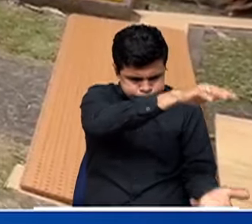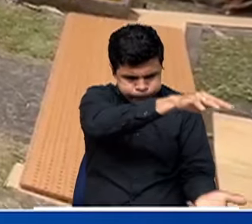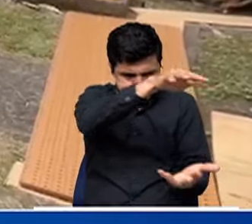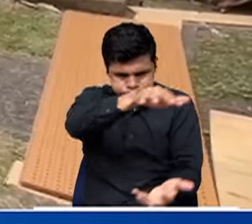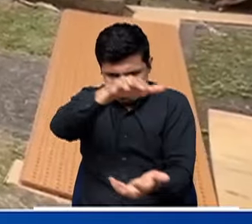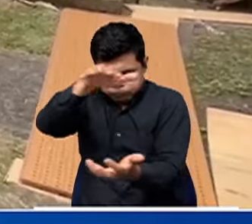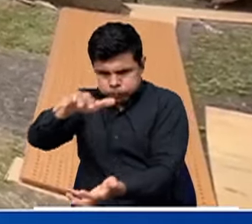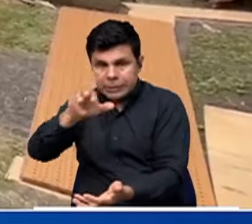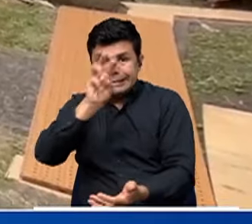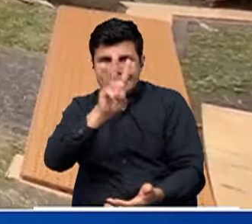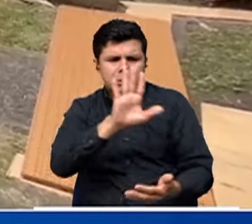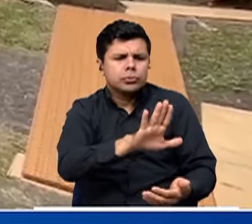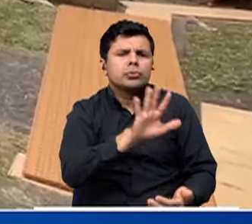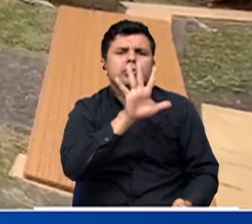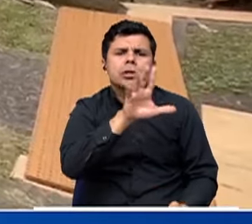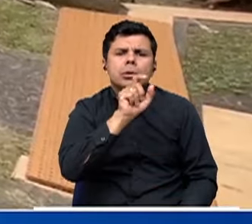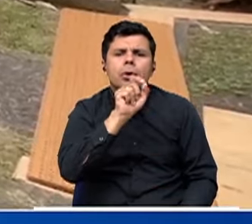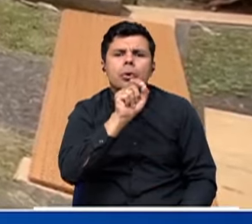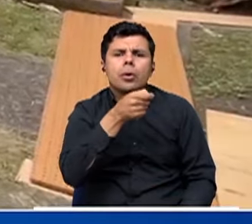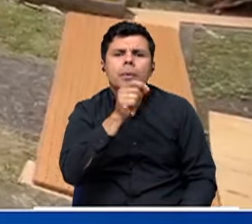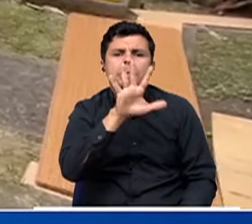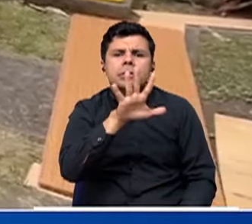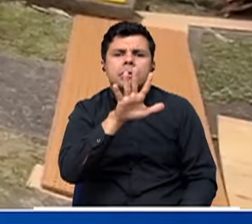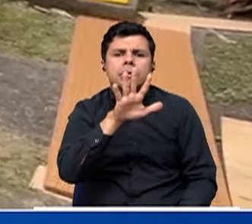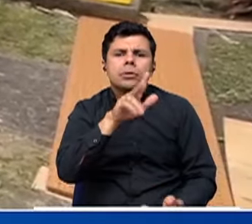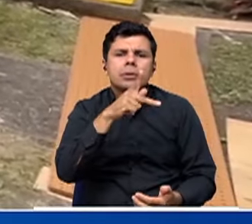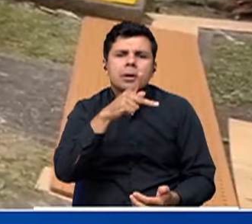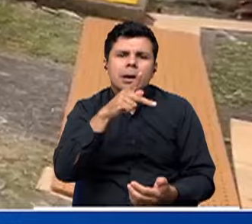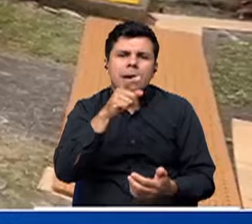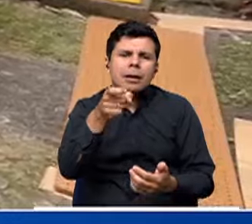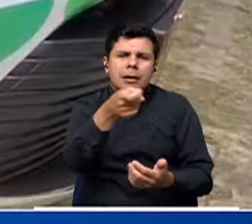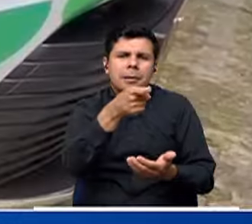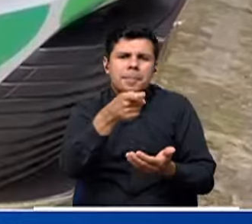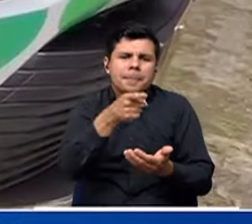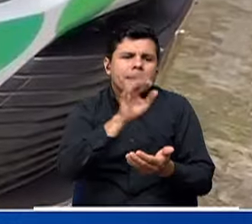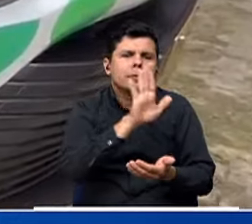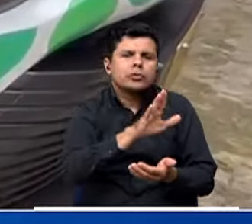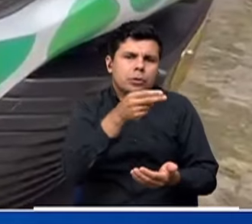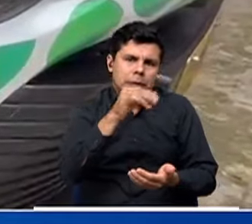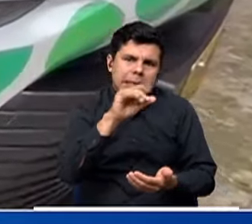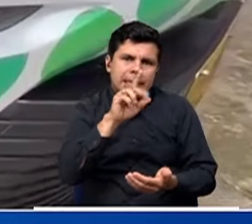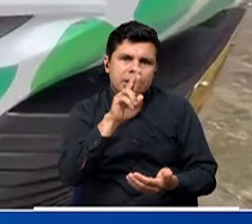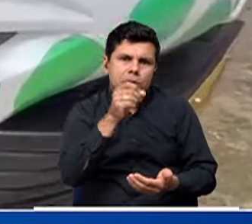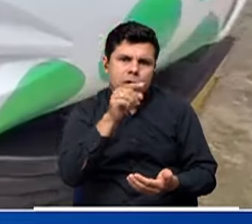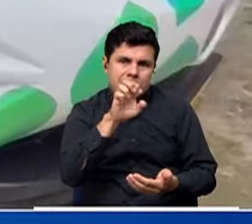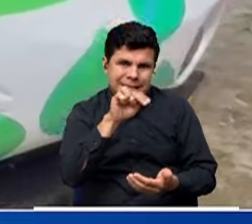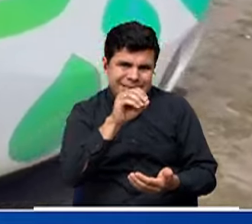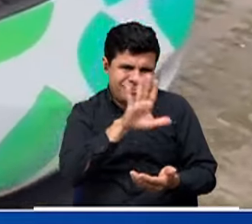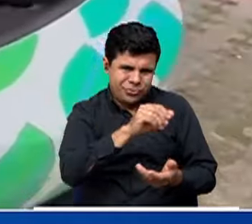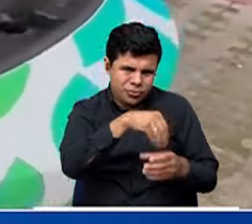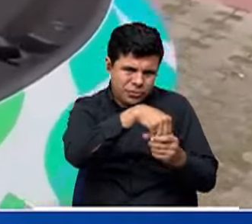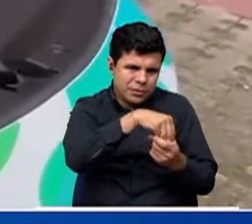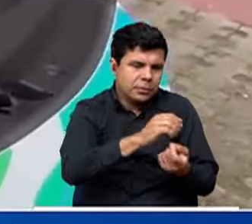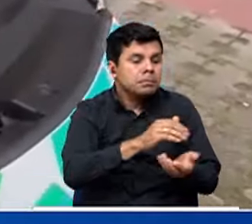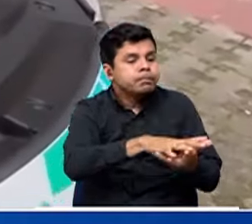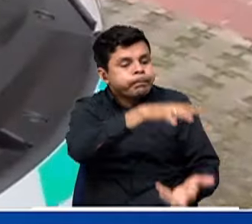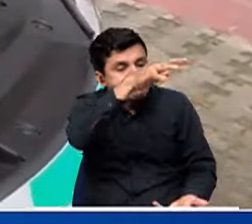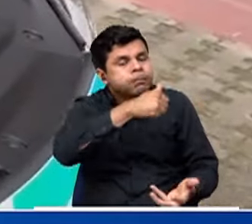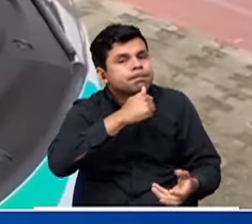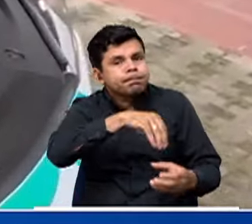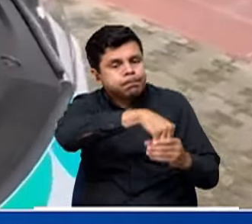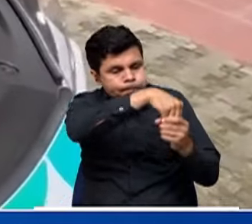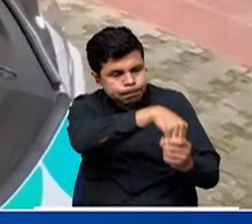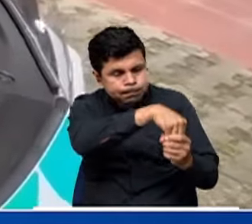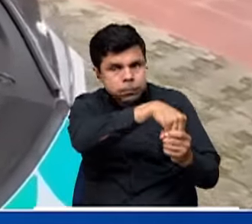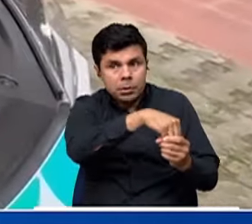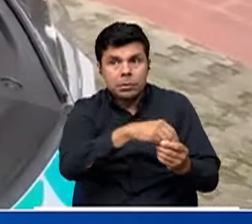capacidad total de 5,6 kilogramos de hidrógeno y ofrece un tiempo de recarga de apenas 3 minutos. Hoy estamos rodando un